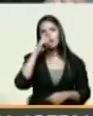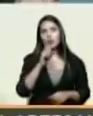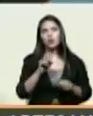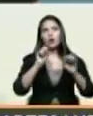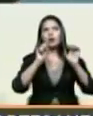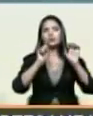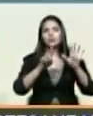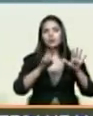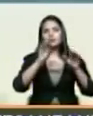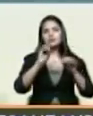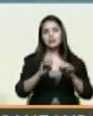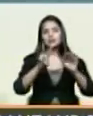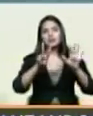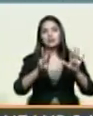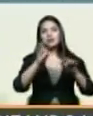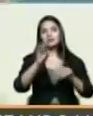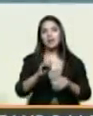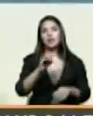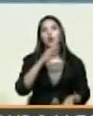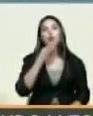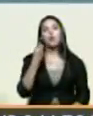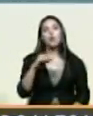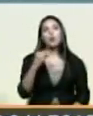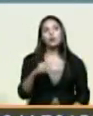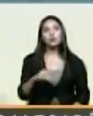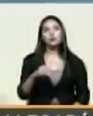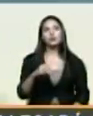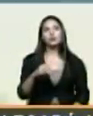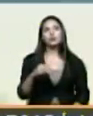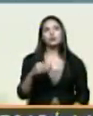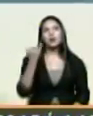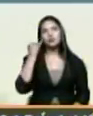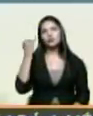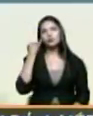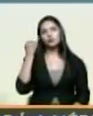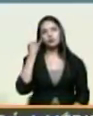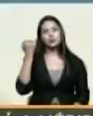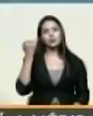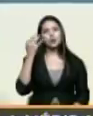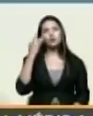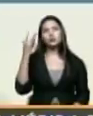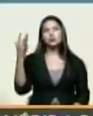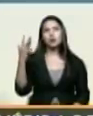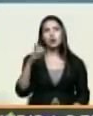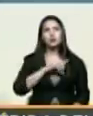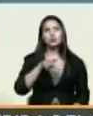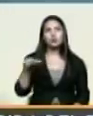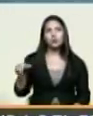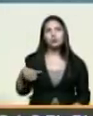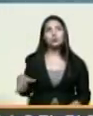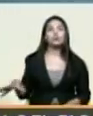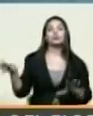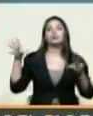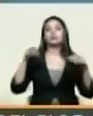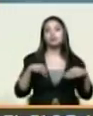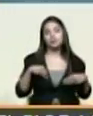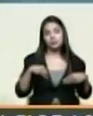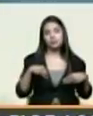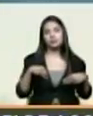70, 60 y 70, de una juventud derrotada en su sueño. Y nosotros cargamos como